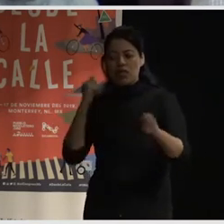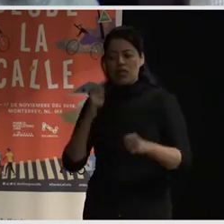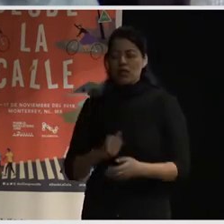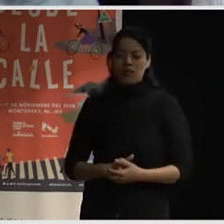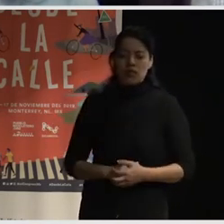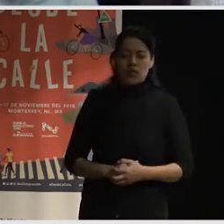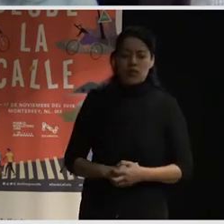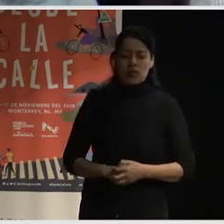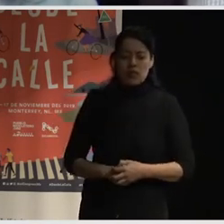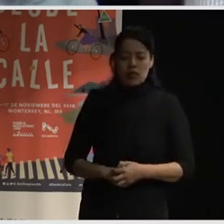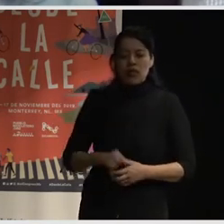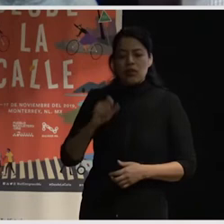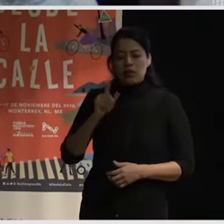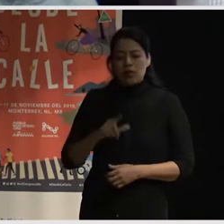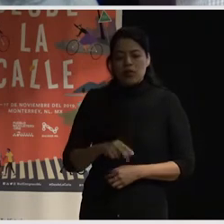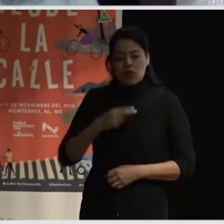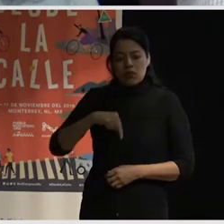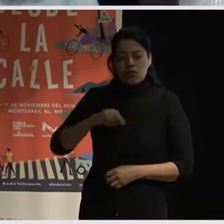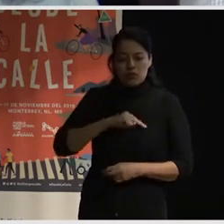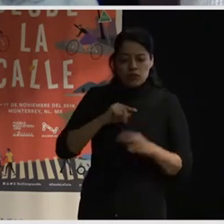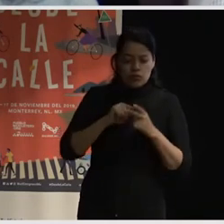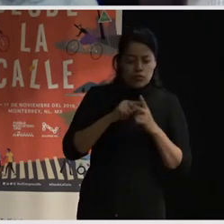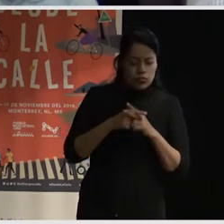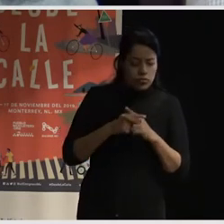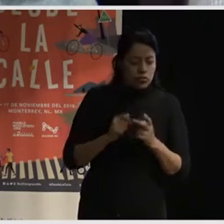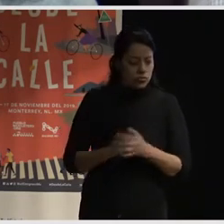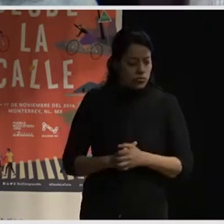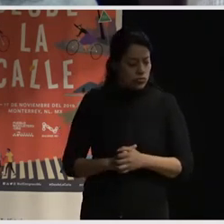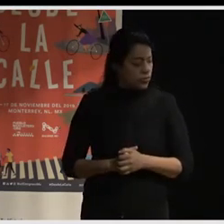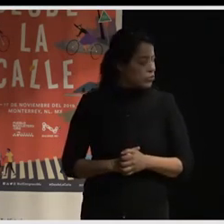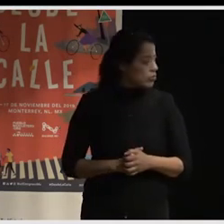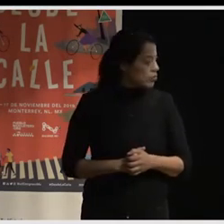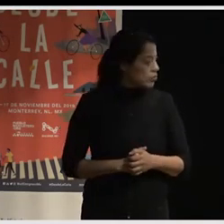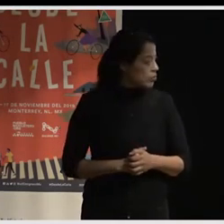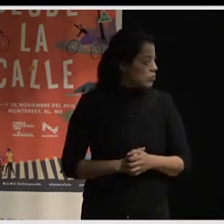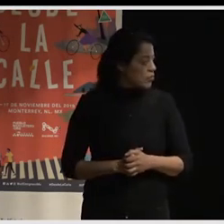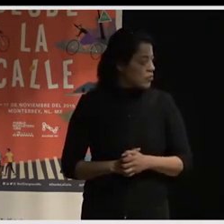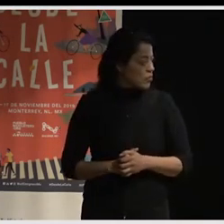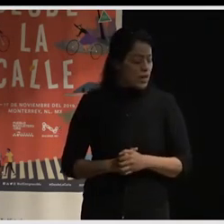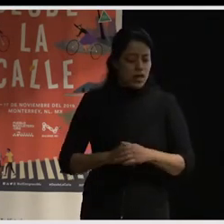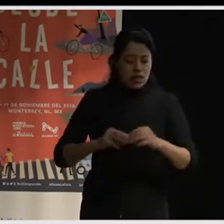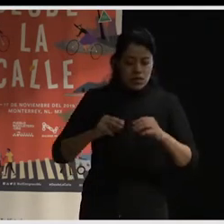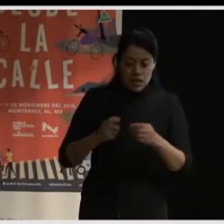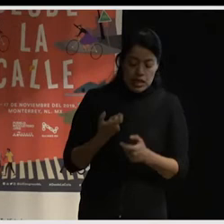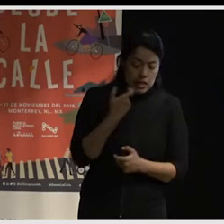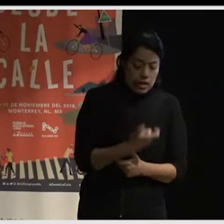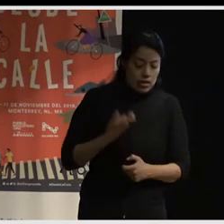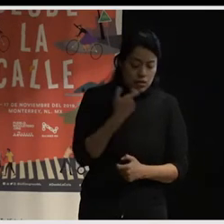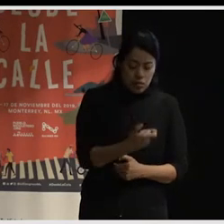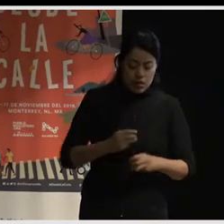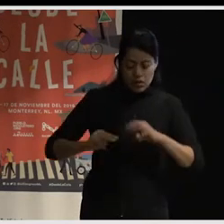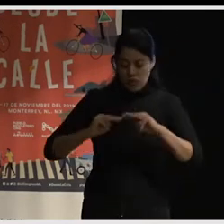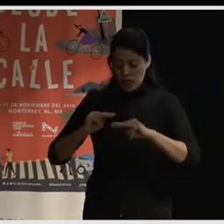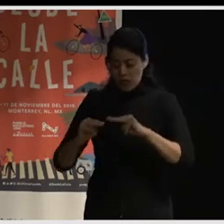bueno allí también nosotros partimos de datos duros por supuesto como la inversión en movilidad donde vemos el papel